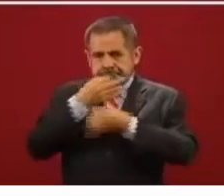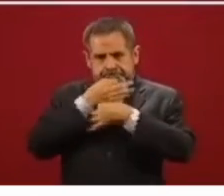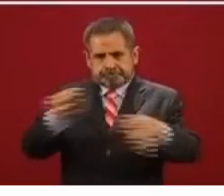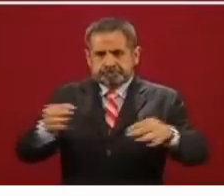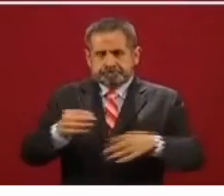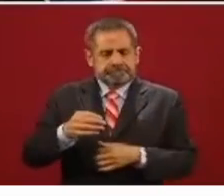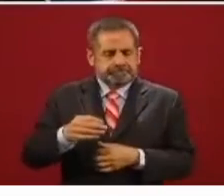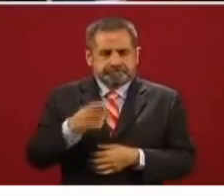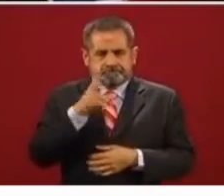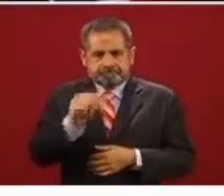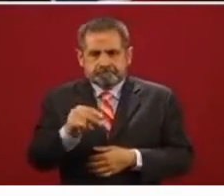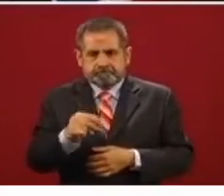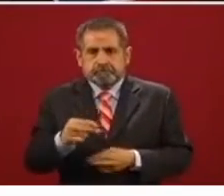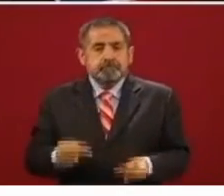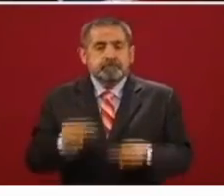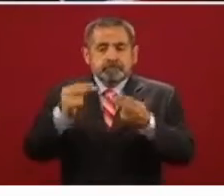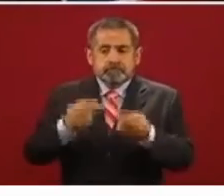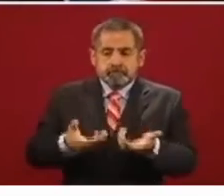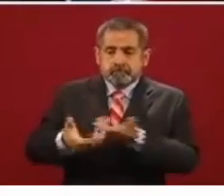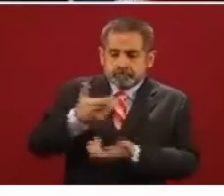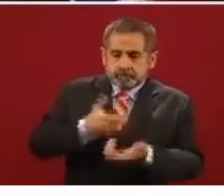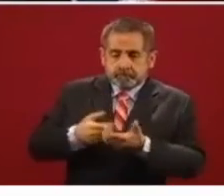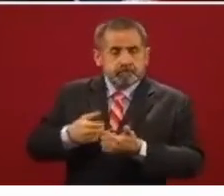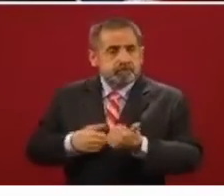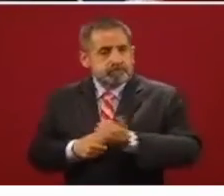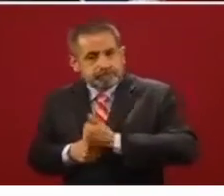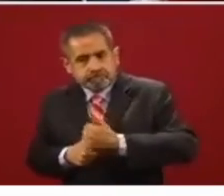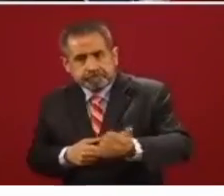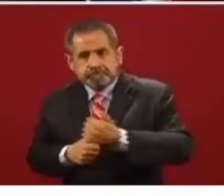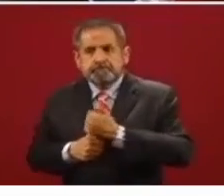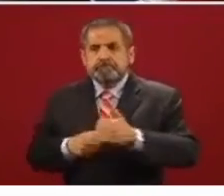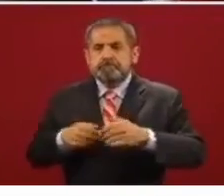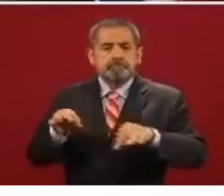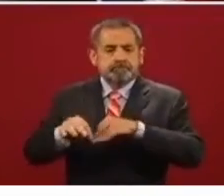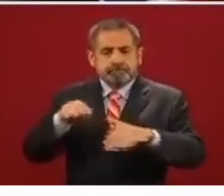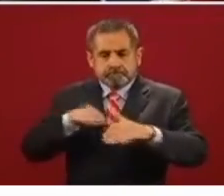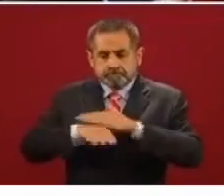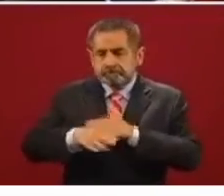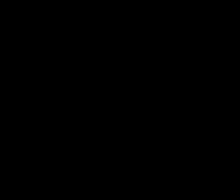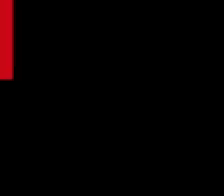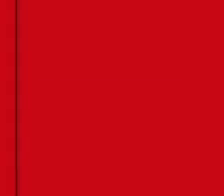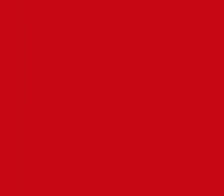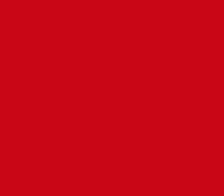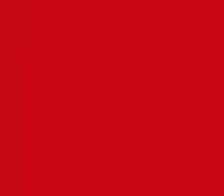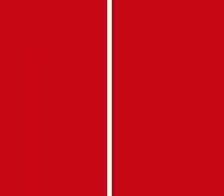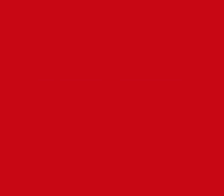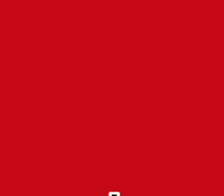va a afectar la actividad comercial, productiva, el empleo entre los dos países.